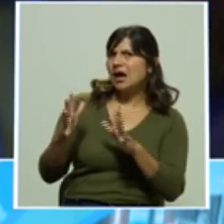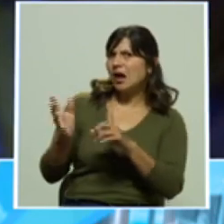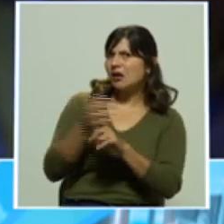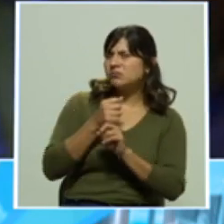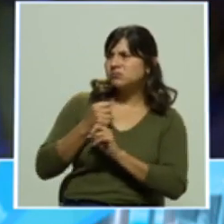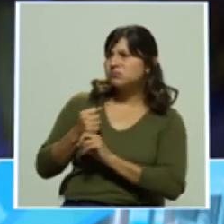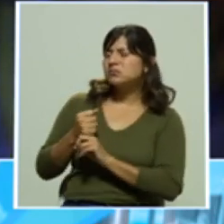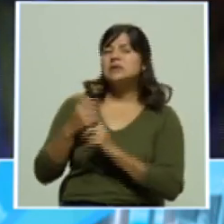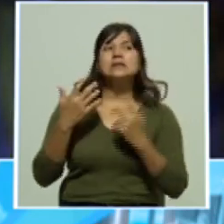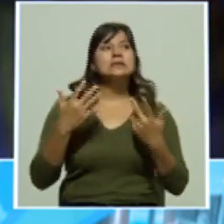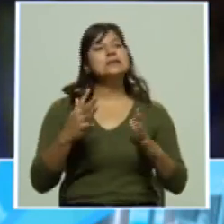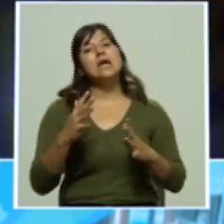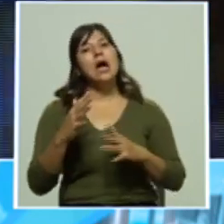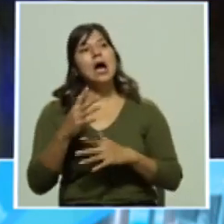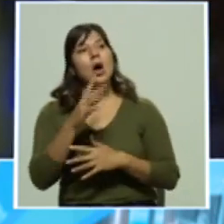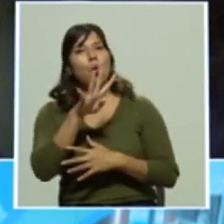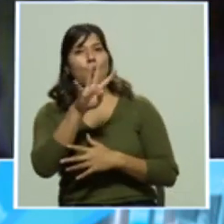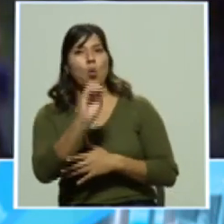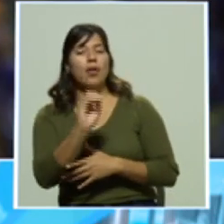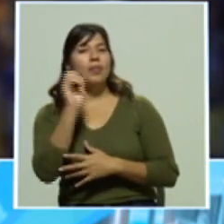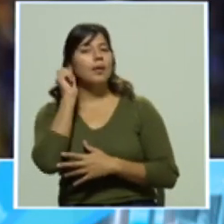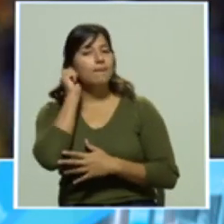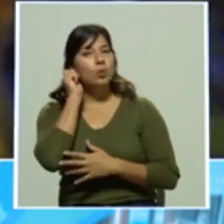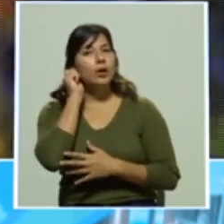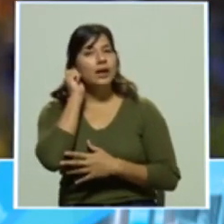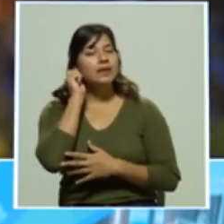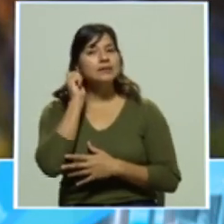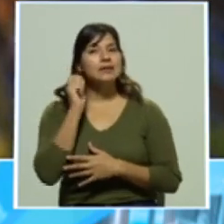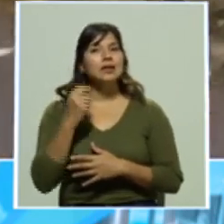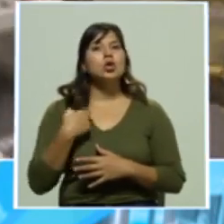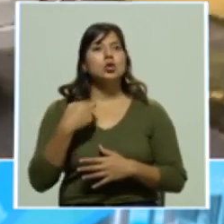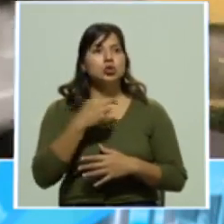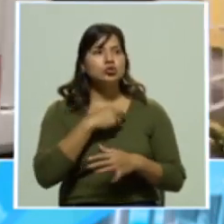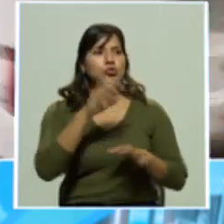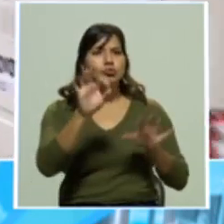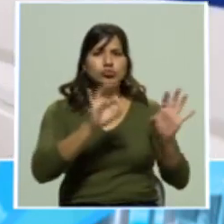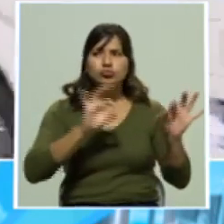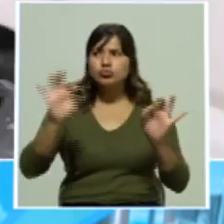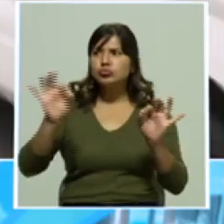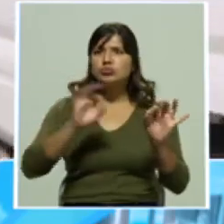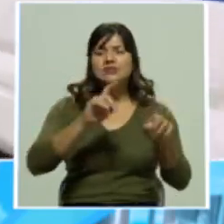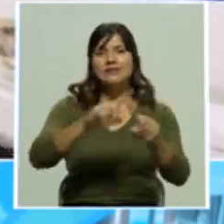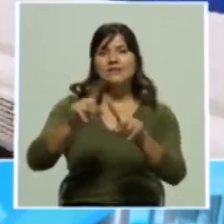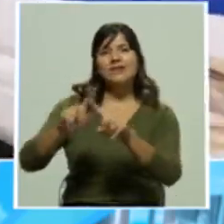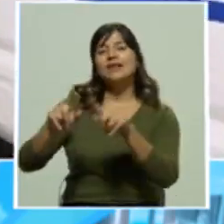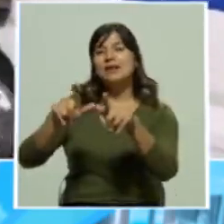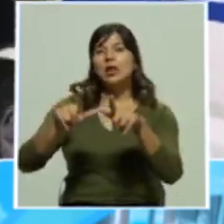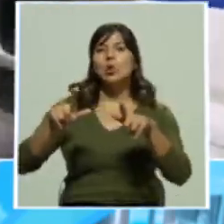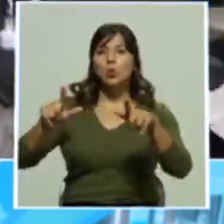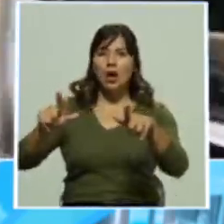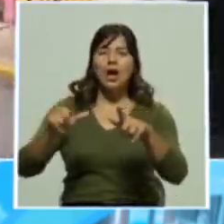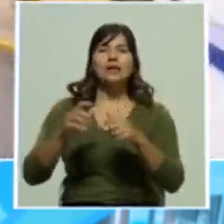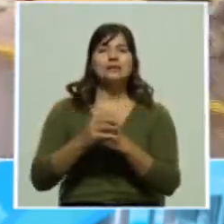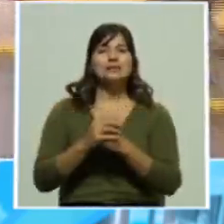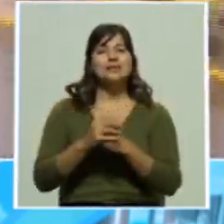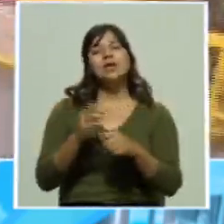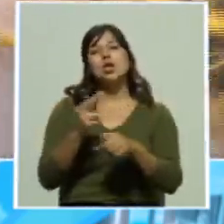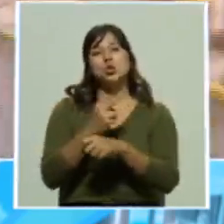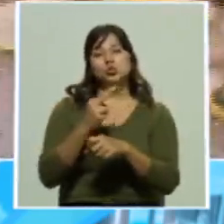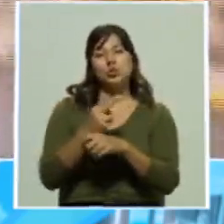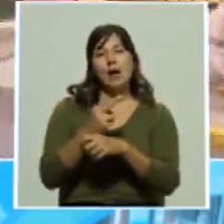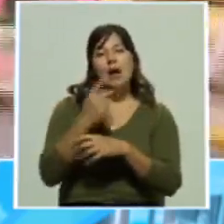mujeres de cada uno de la totalidad, contando todo lo que ha salido de todos los establecimientos comerciales o de los lugares que utilizaba la